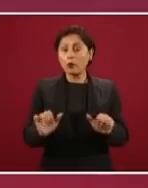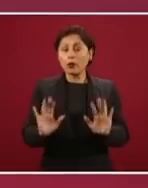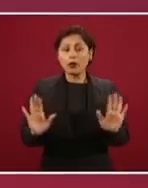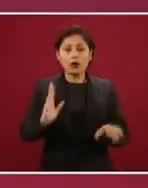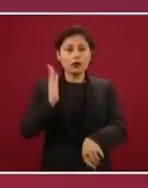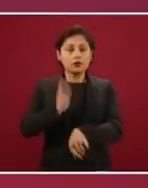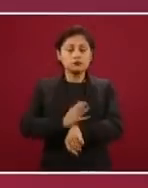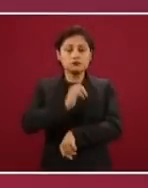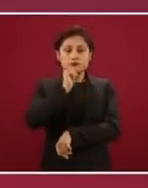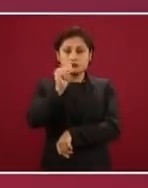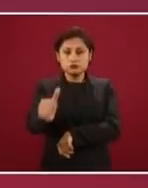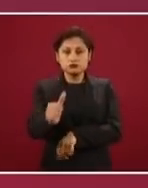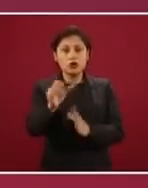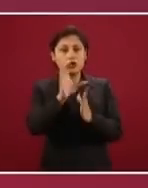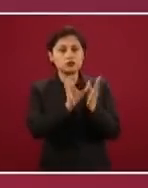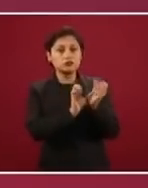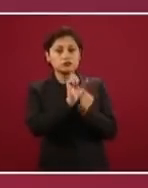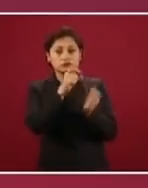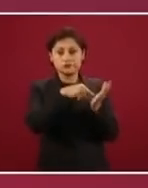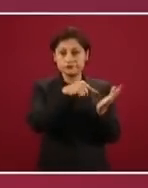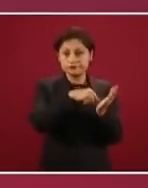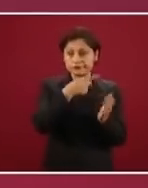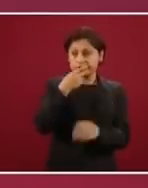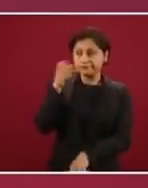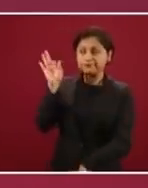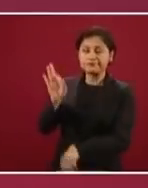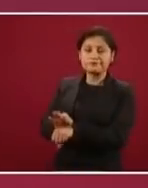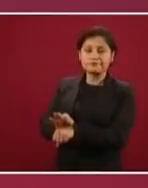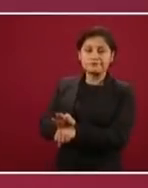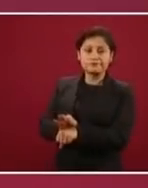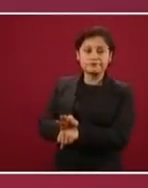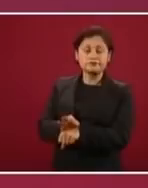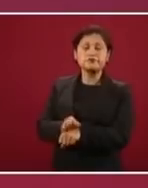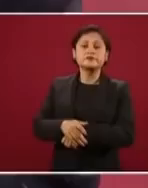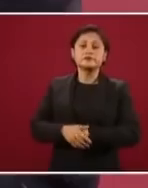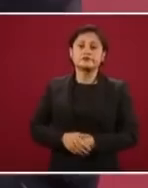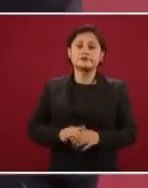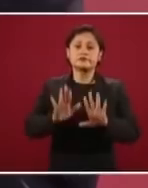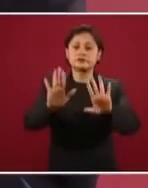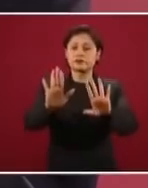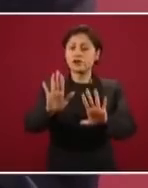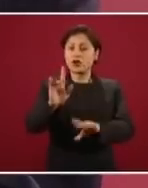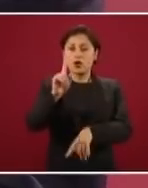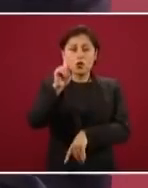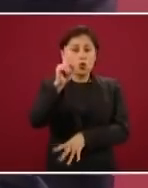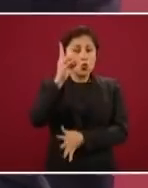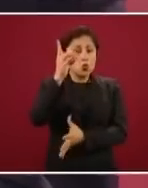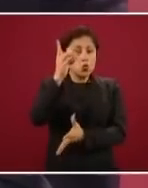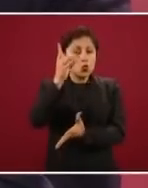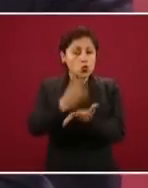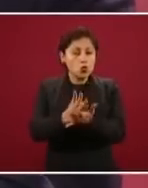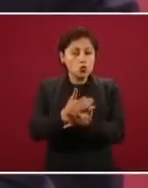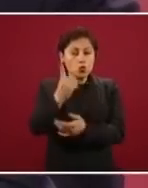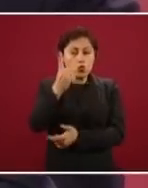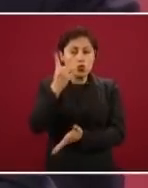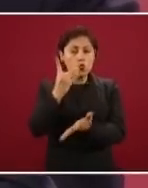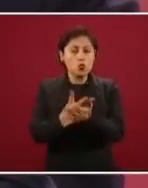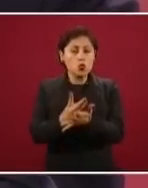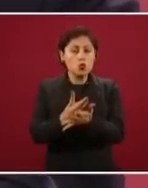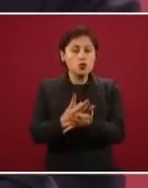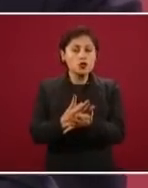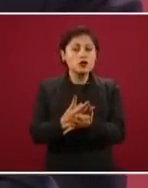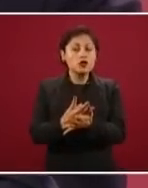y sólo ha habido un caso en la historia lo explicaba yo hace relativamente poco